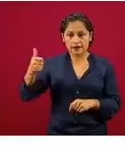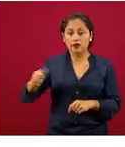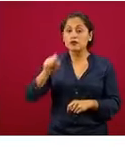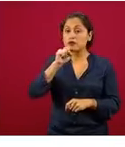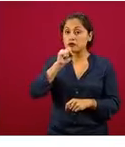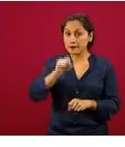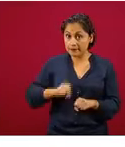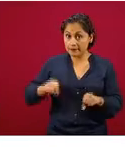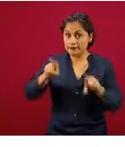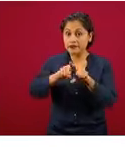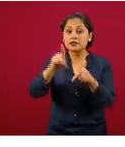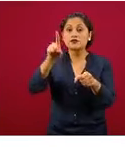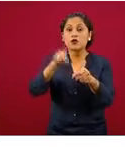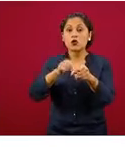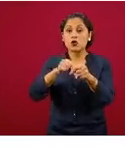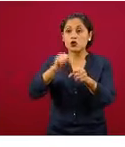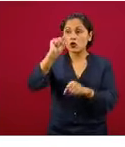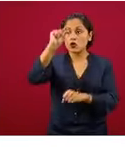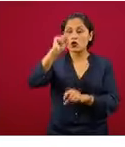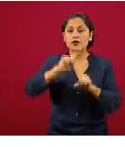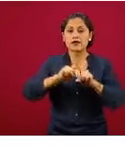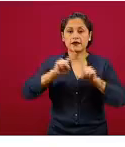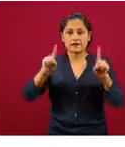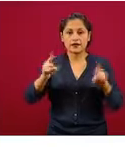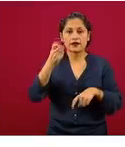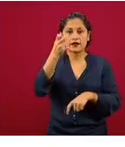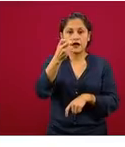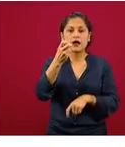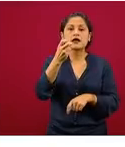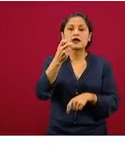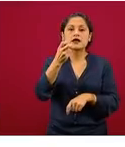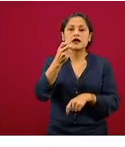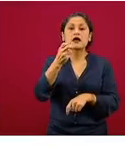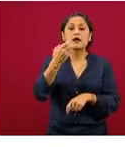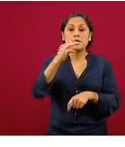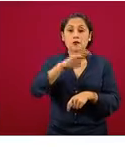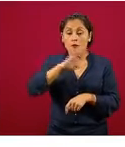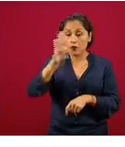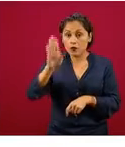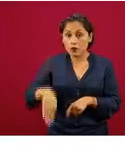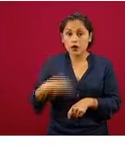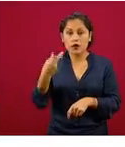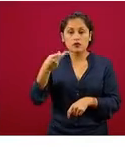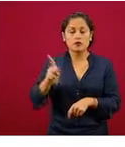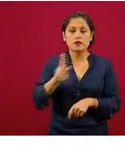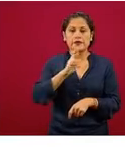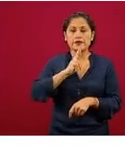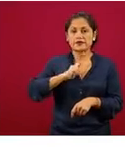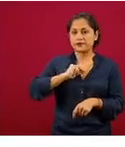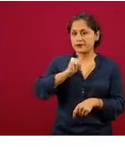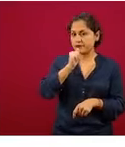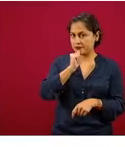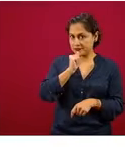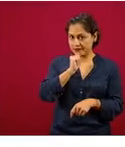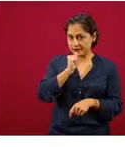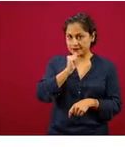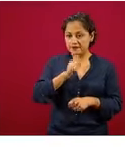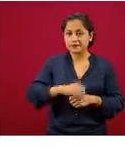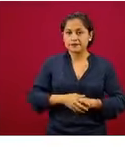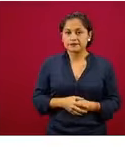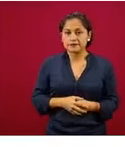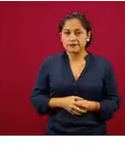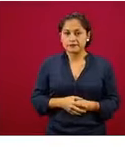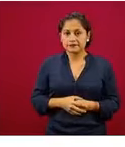barras podemos ver aquellas entidades federativas que aún tienen defunciones sospechosas, que también están esperando un resultado